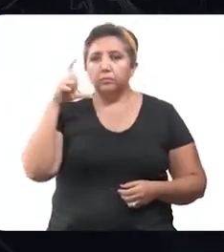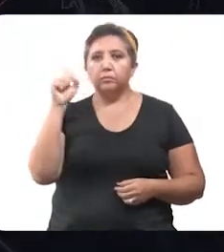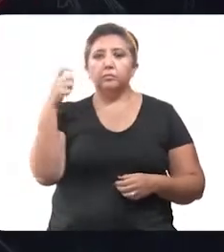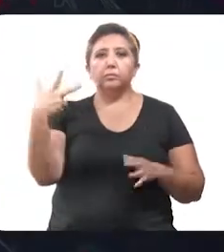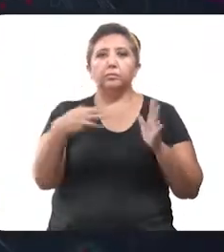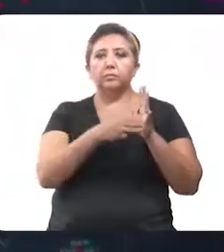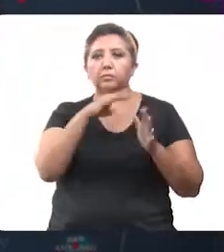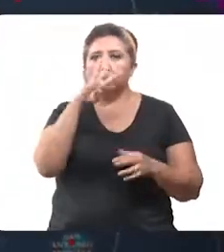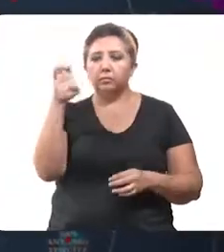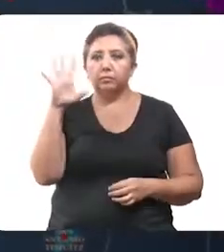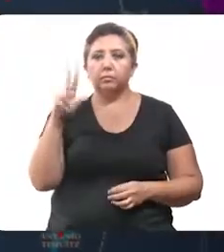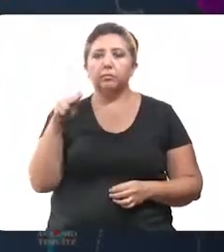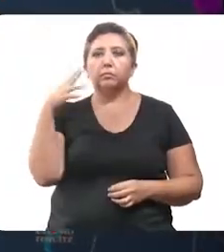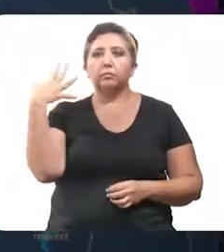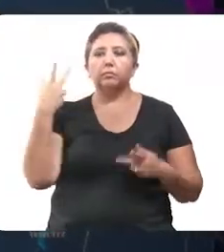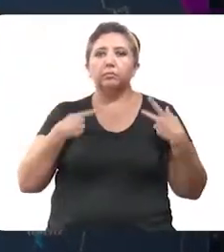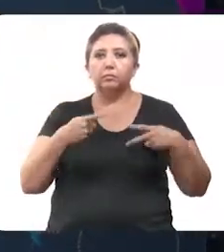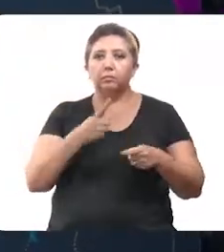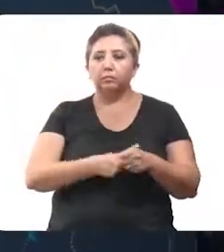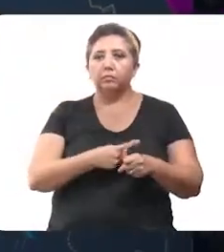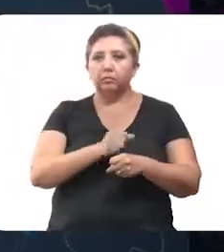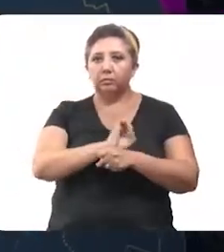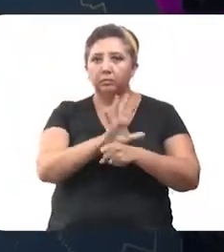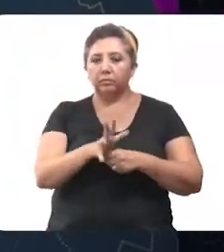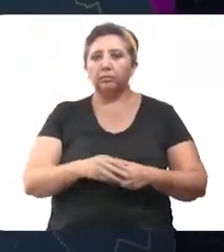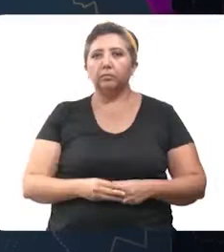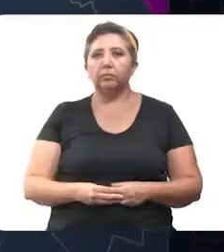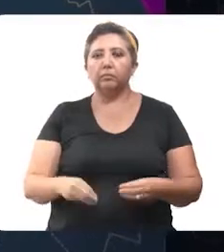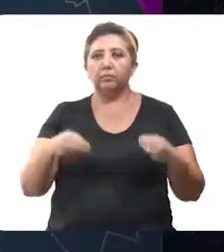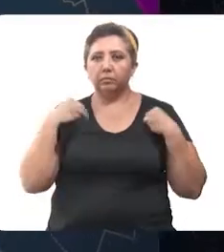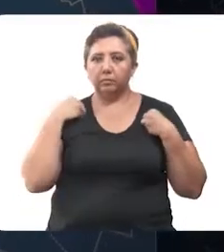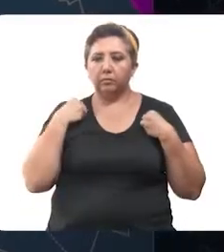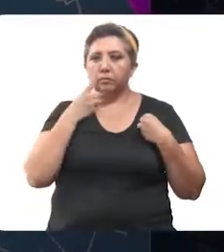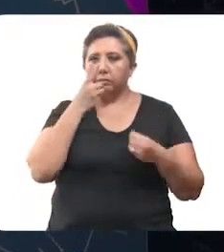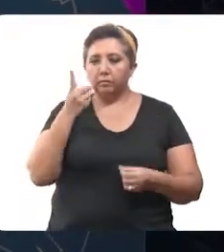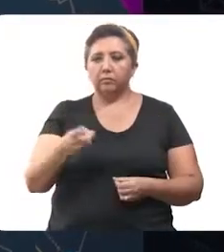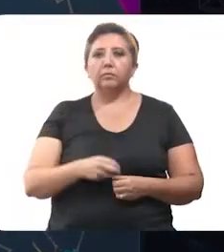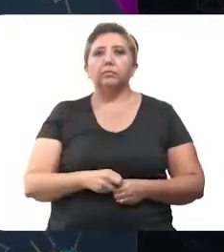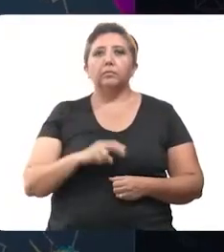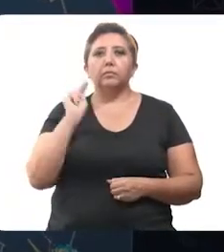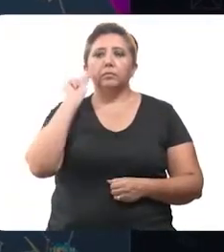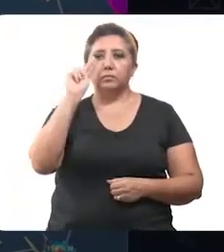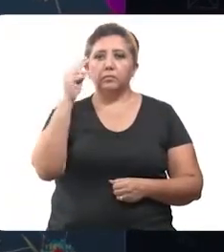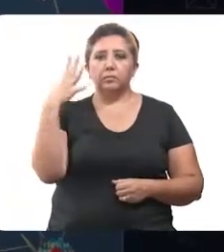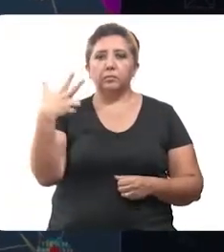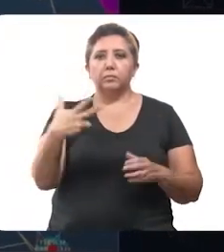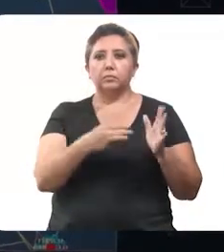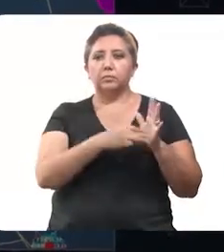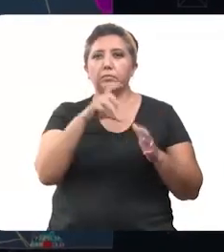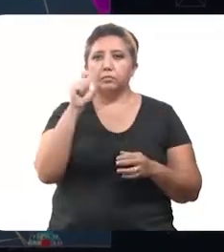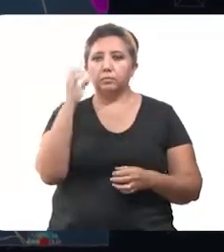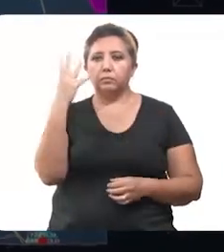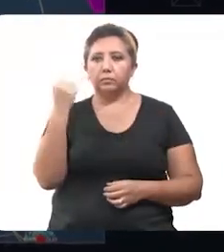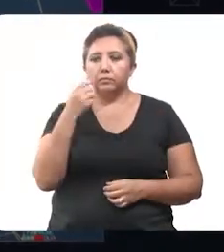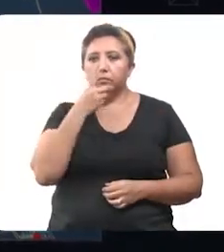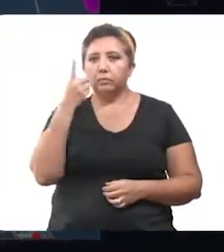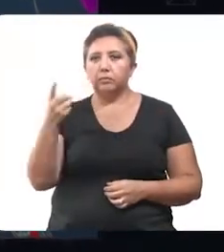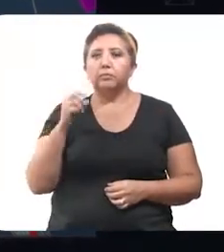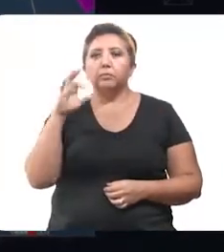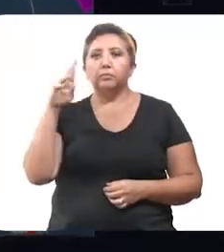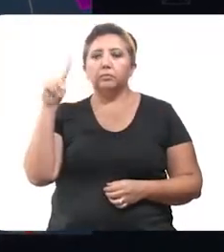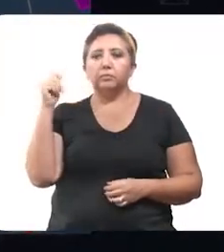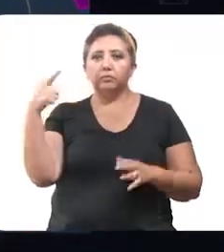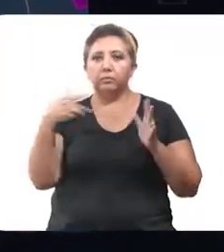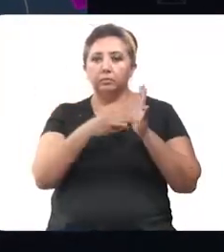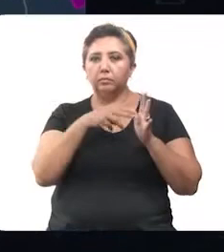diagnosticado 28.485 personas contagiadas de coronavirus, que viven en la zona norte 8.029, en la zona